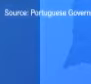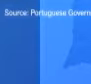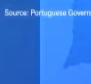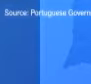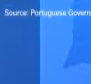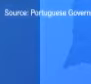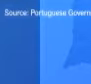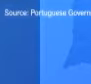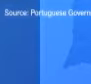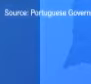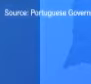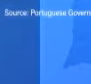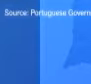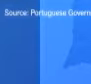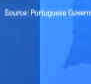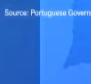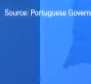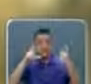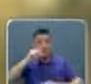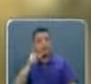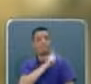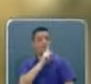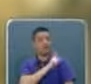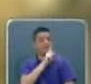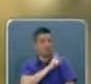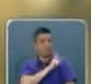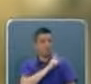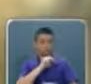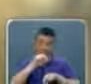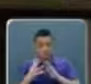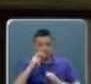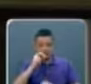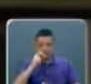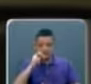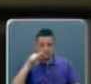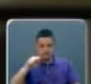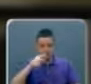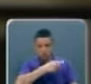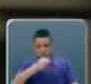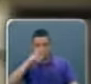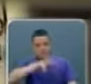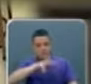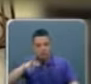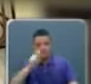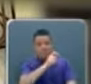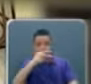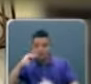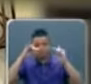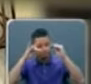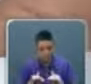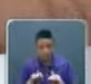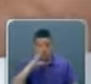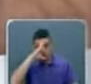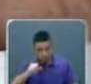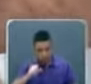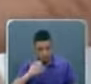disminución del salario de los funcionarios de entre el 2,5% y el 12%. El propio presidente de la República, Aníbal Cavaco Silva, ha llevado la rebaja de